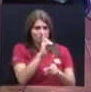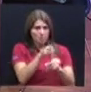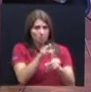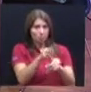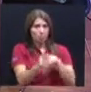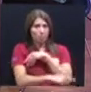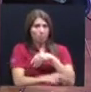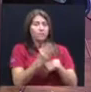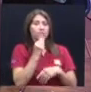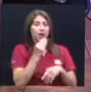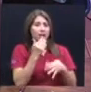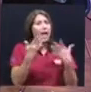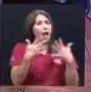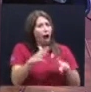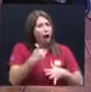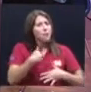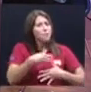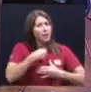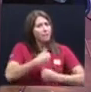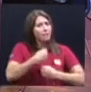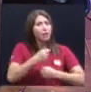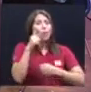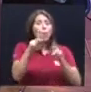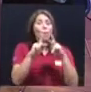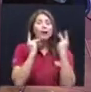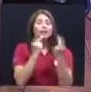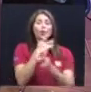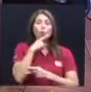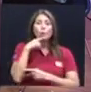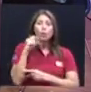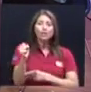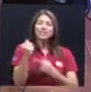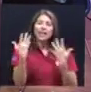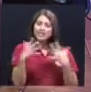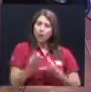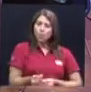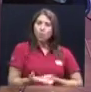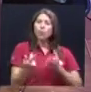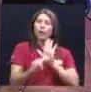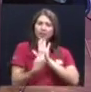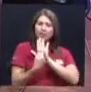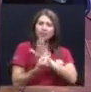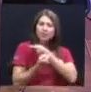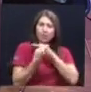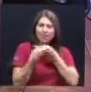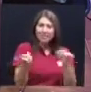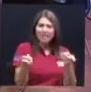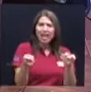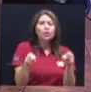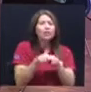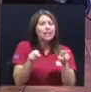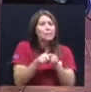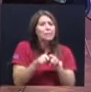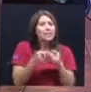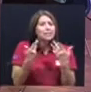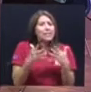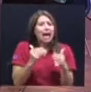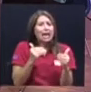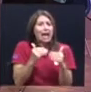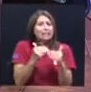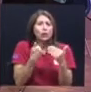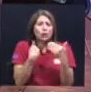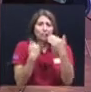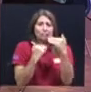hay existe un partido comunista que se ha manifestado públicamente que lo han tenido casi acuartelado sin poderse mover para